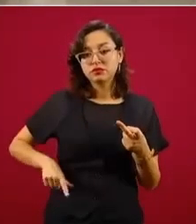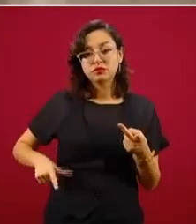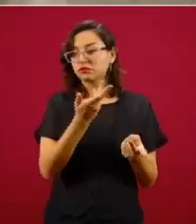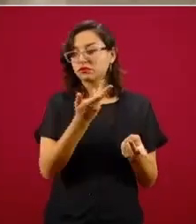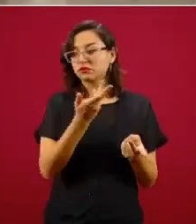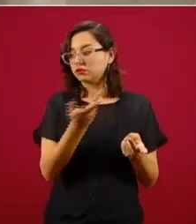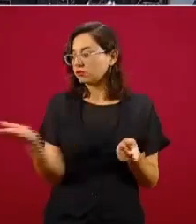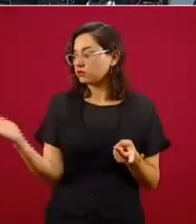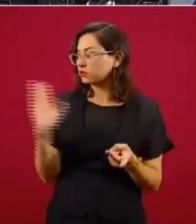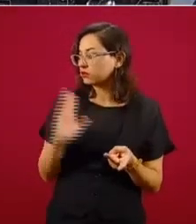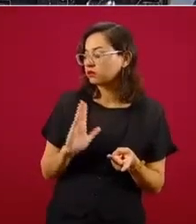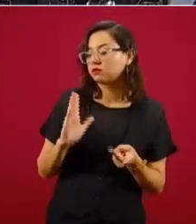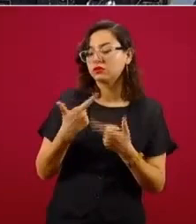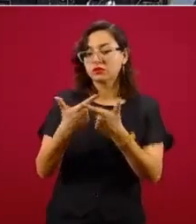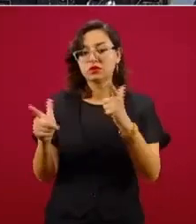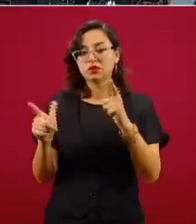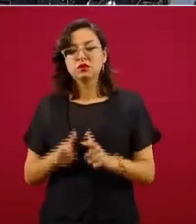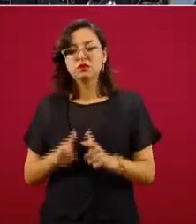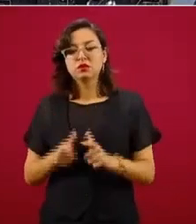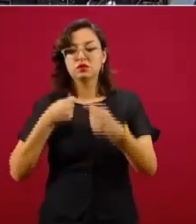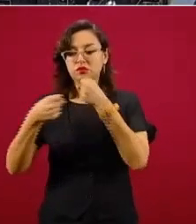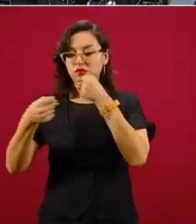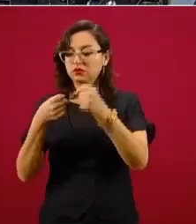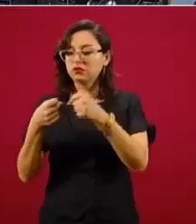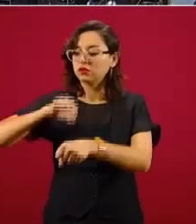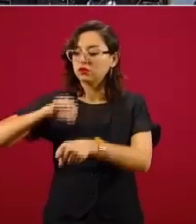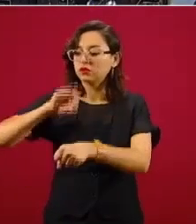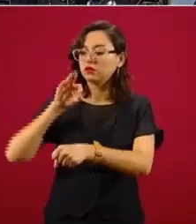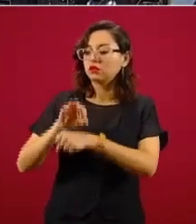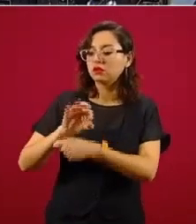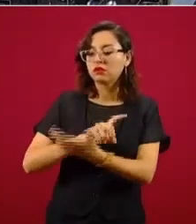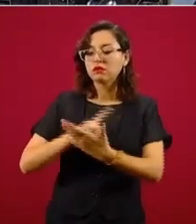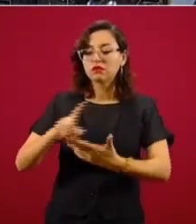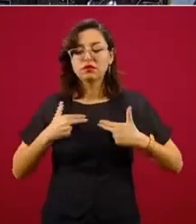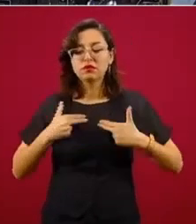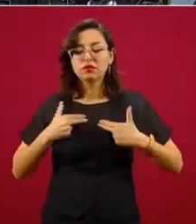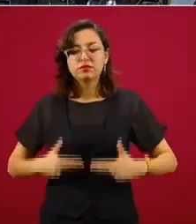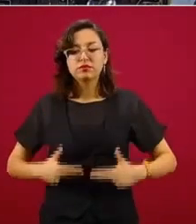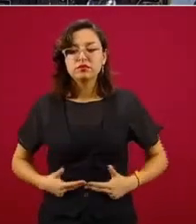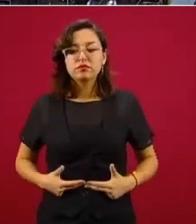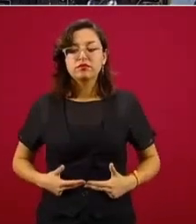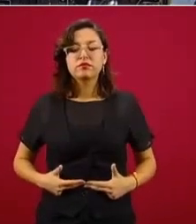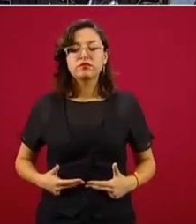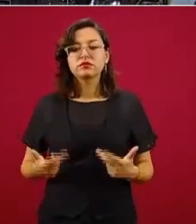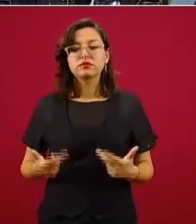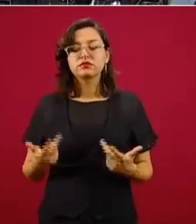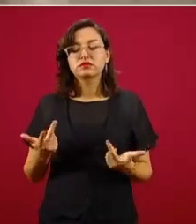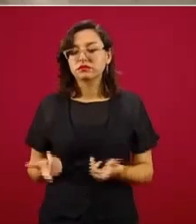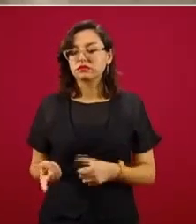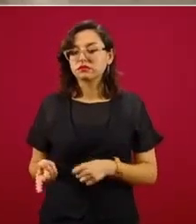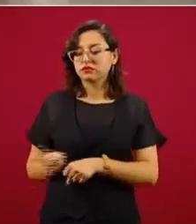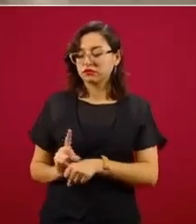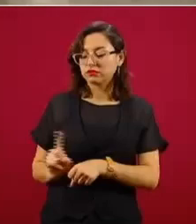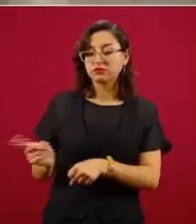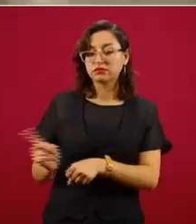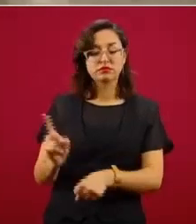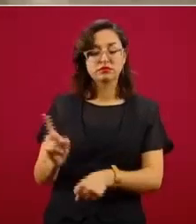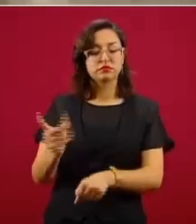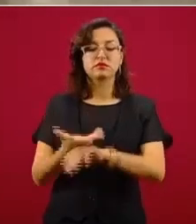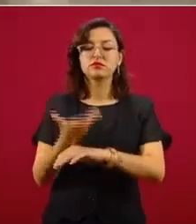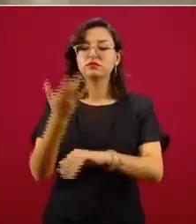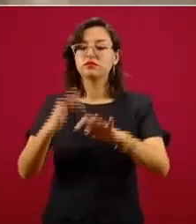como el gremio comunicador presente, defensores de derechos humanos, que hoy en día es contundente y trascendental